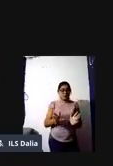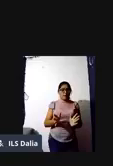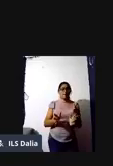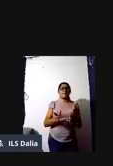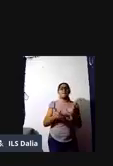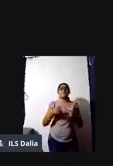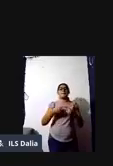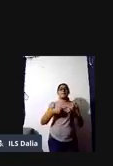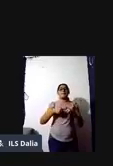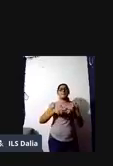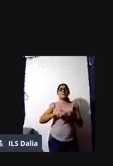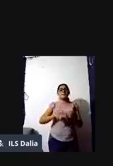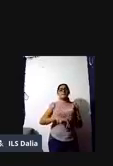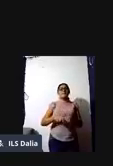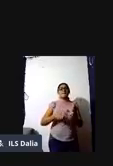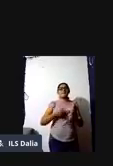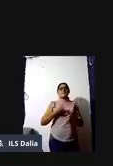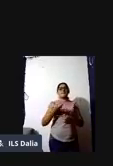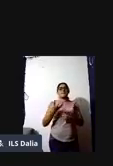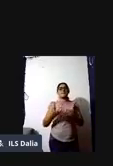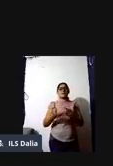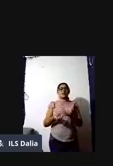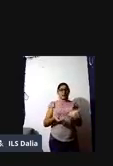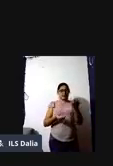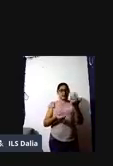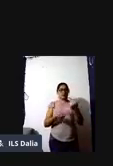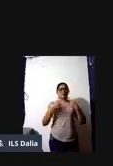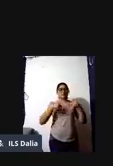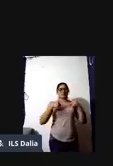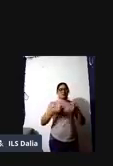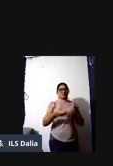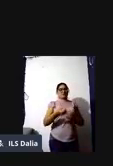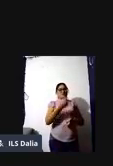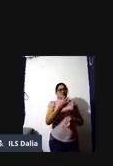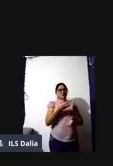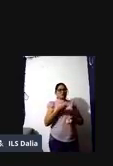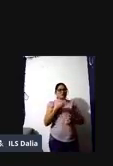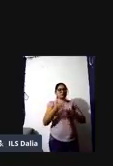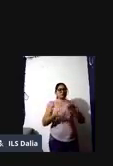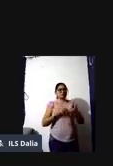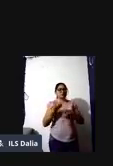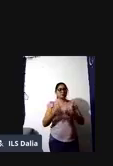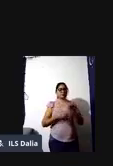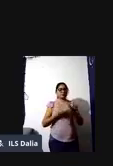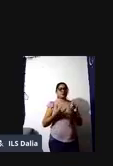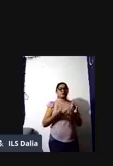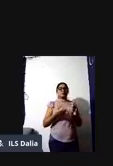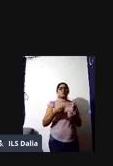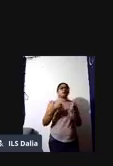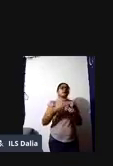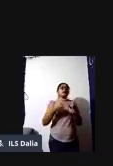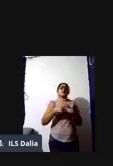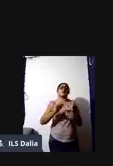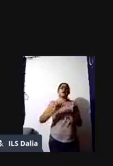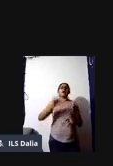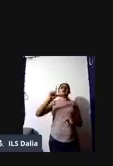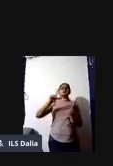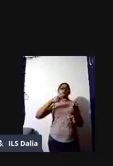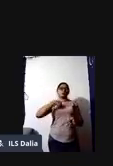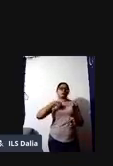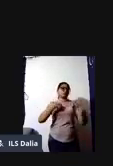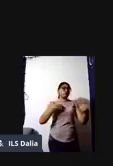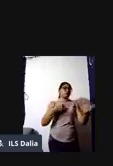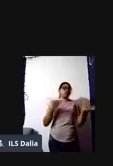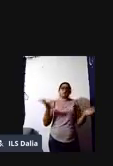lograr o logramos que la otra persona o nosotras mismos, depende quién esté irritable o más irritable en casa, porque en